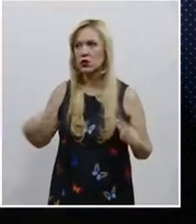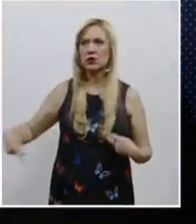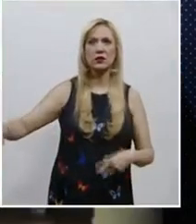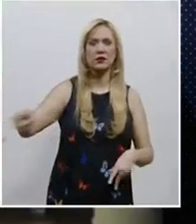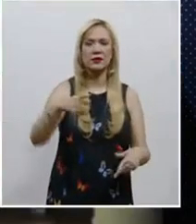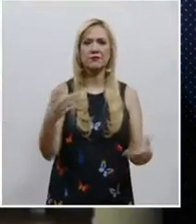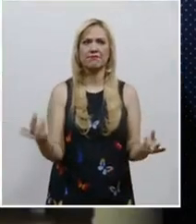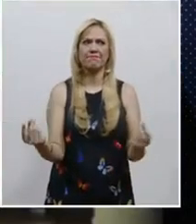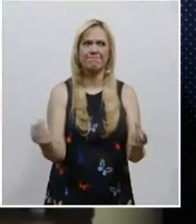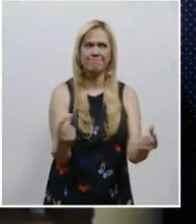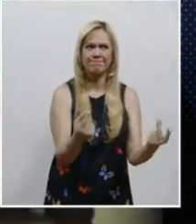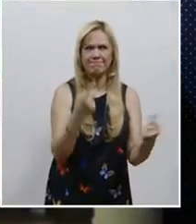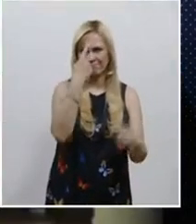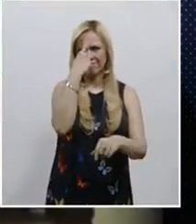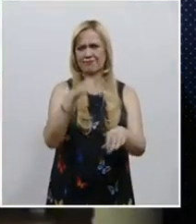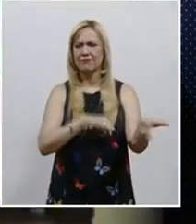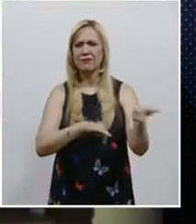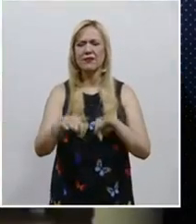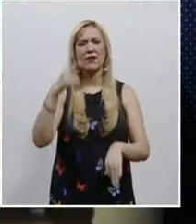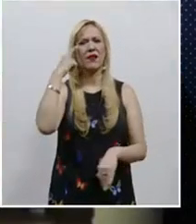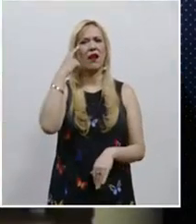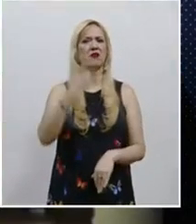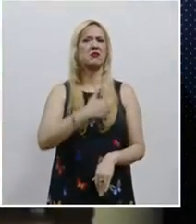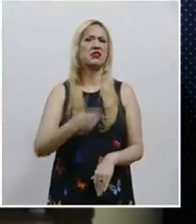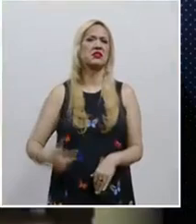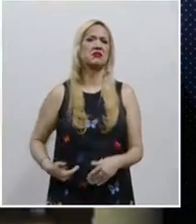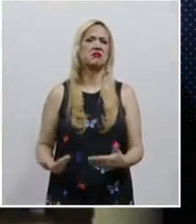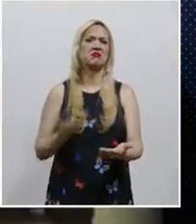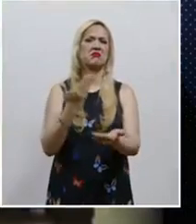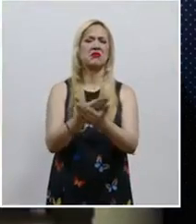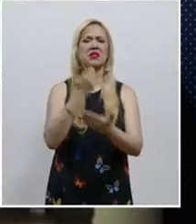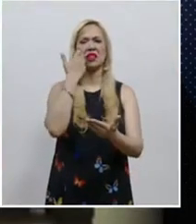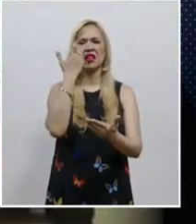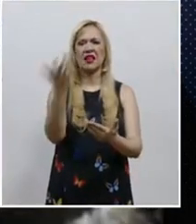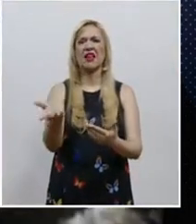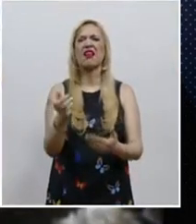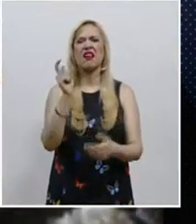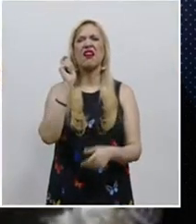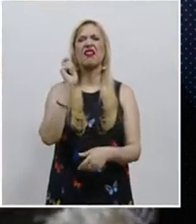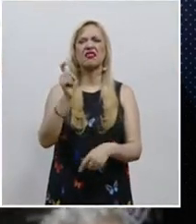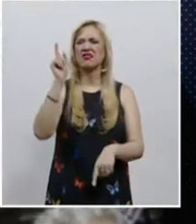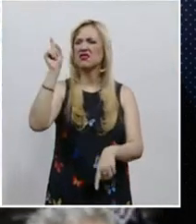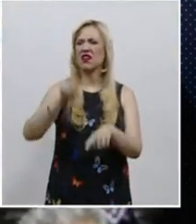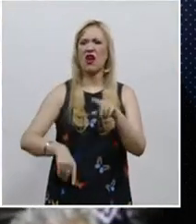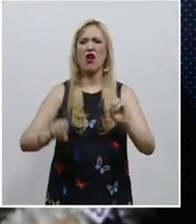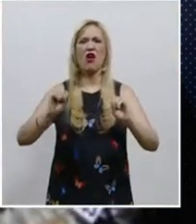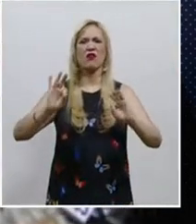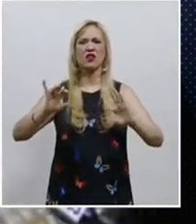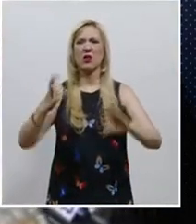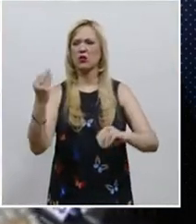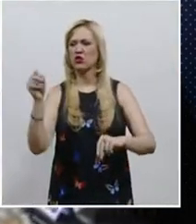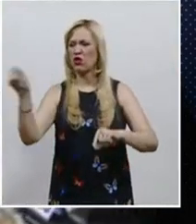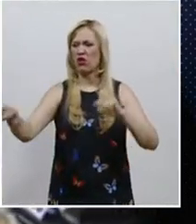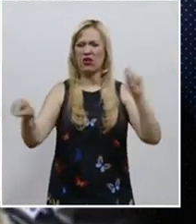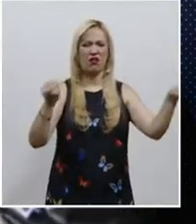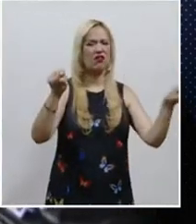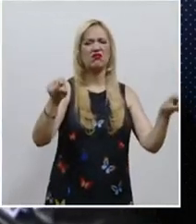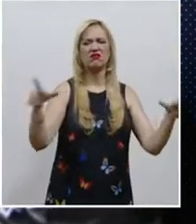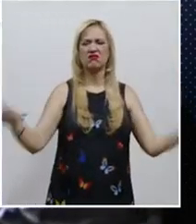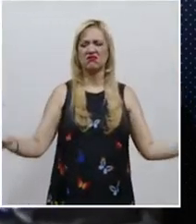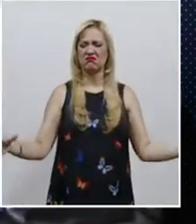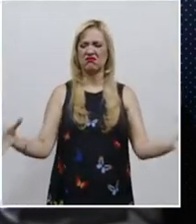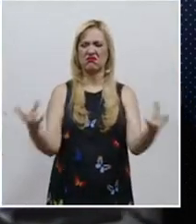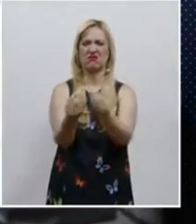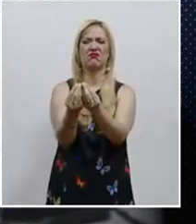administrativos, el Ejecutivo Federal presentó una iniciativa que propone fusionar o eliminar diversas unidades administrativas, entre ellas la